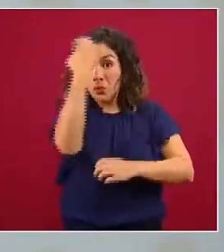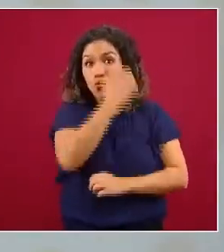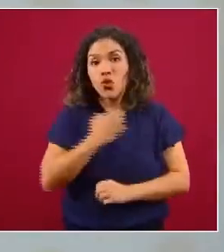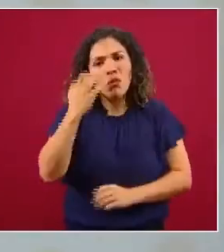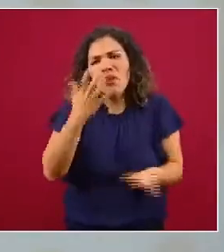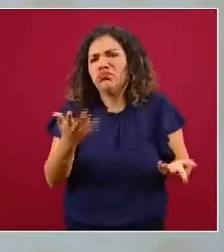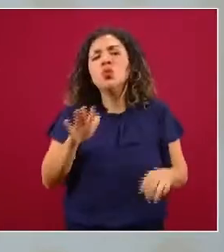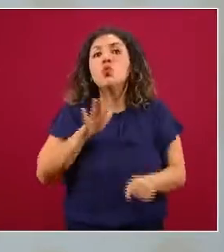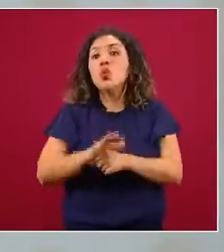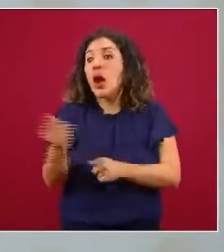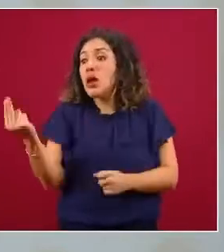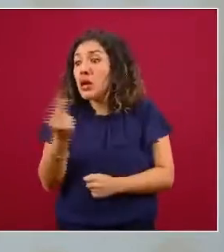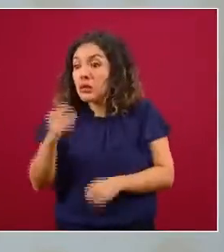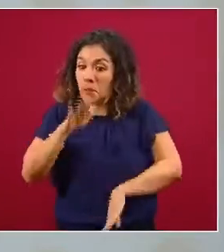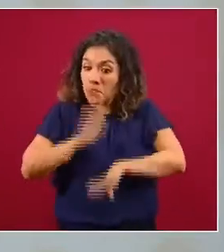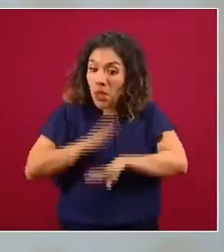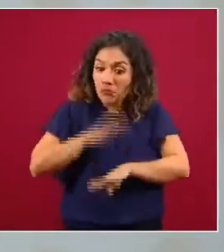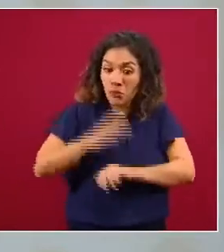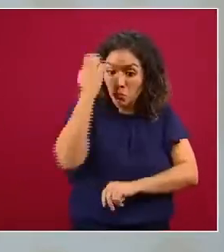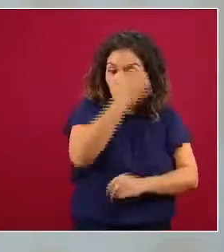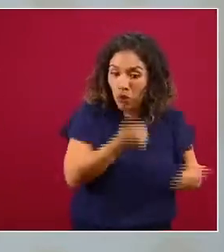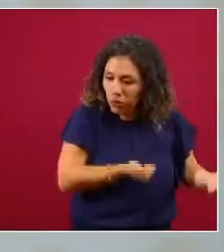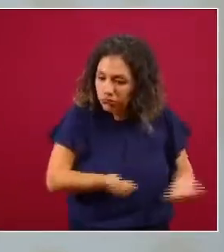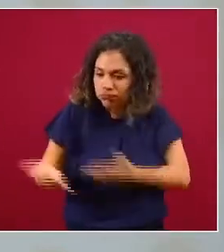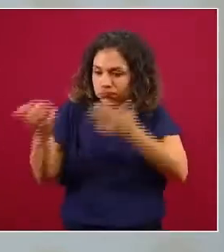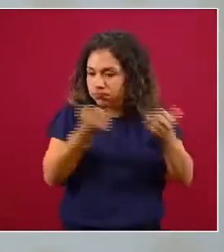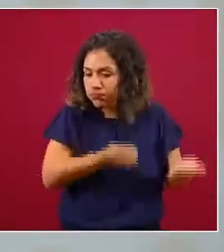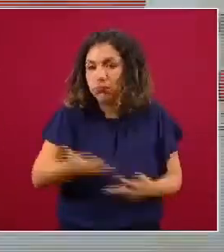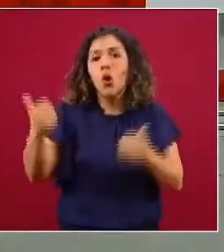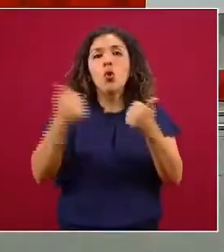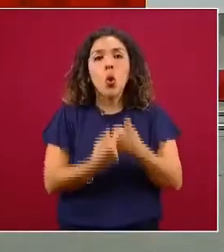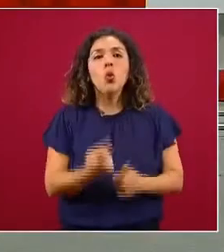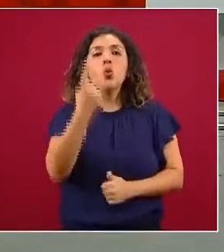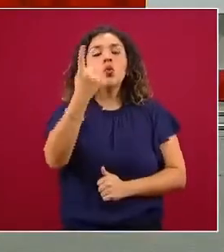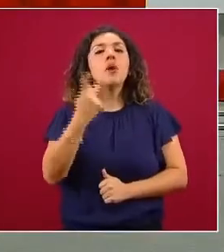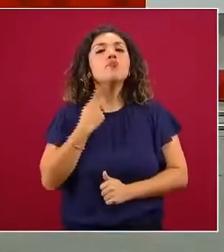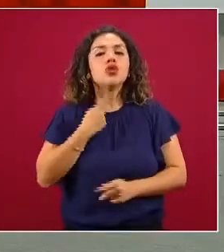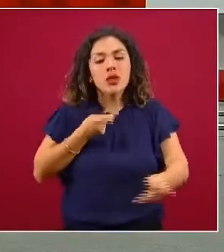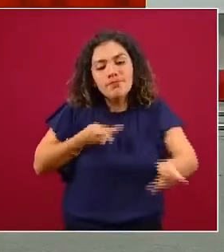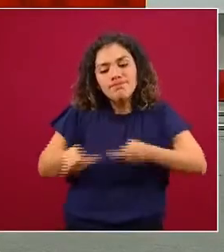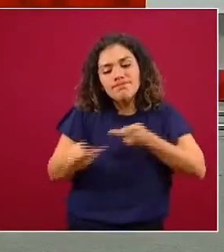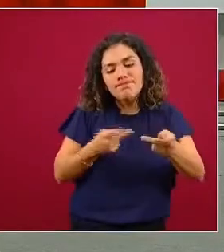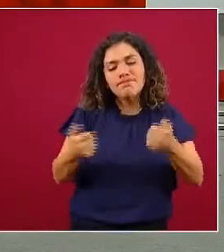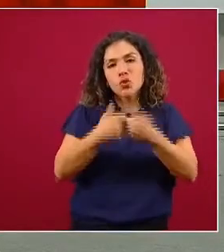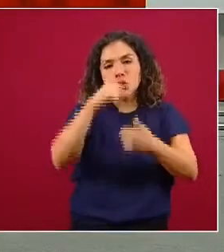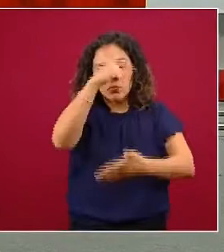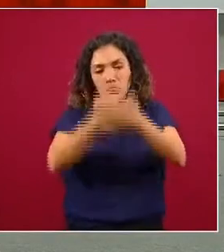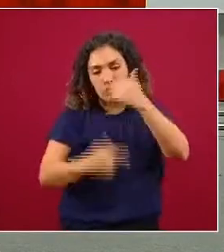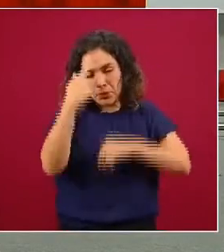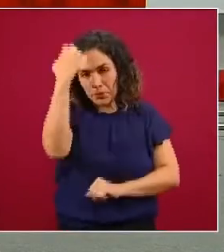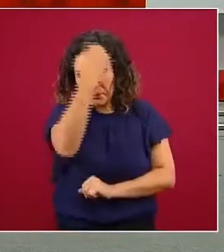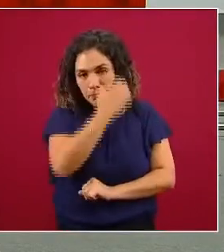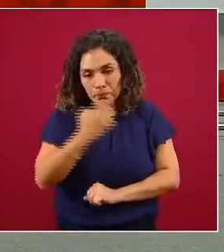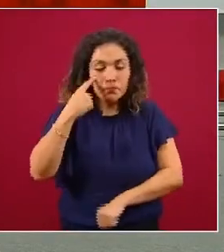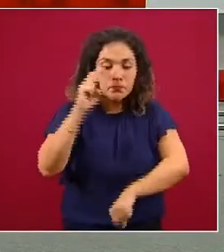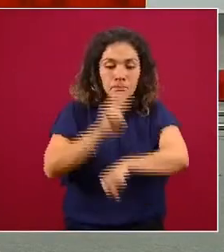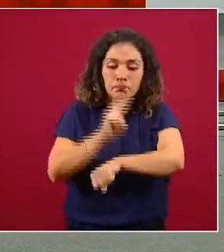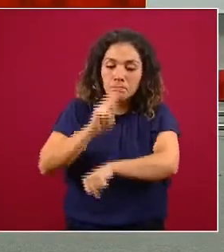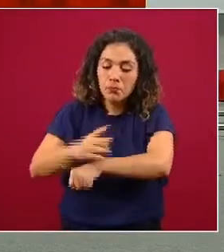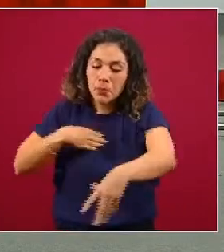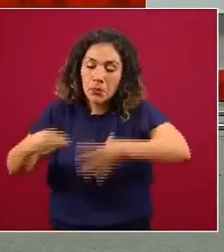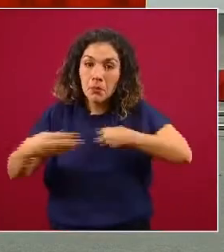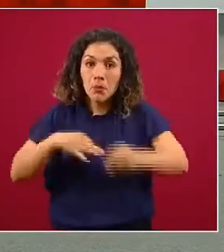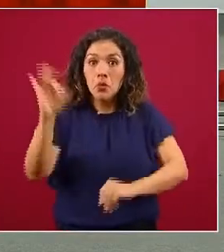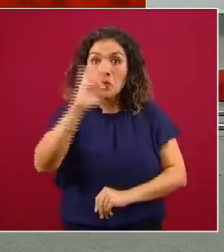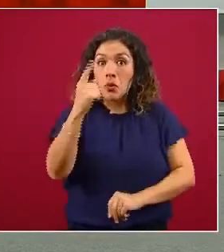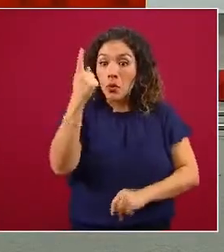sean necesarias, y las pruebas en México se hacen con una política muy bien definida por los lineamientos de vigilancia epidemiológica cuando se